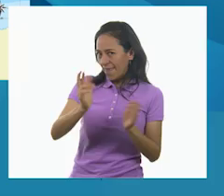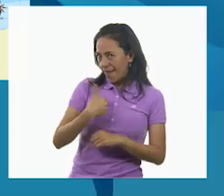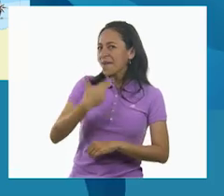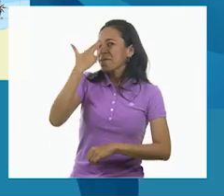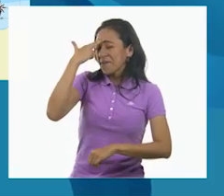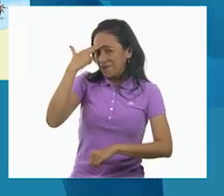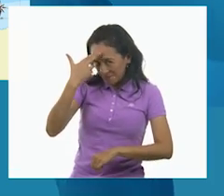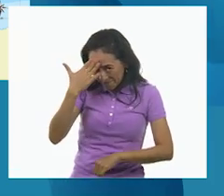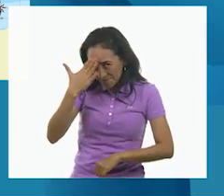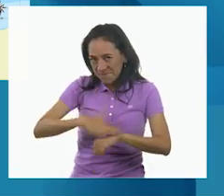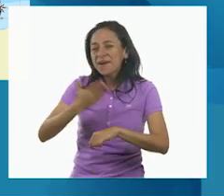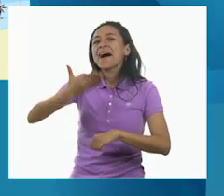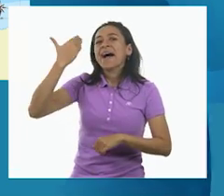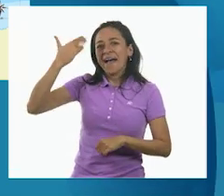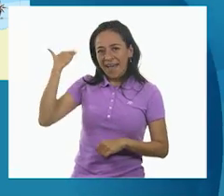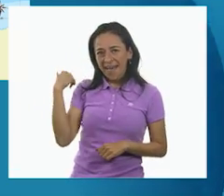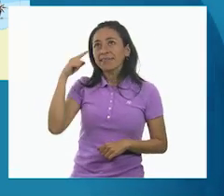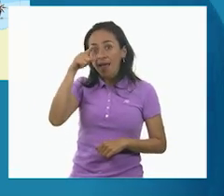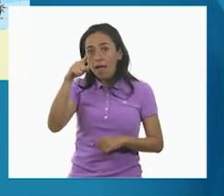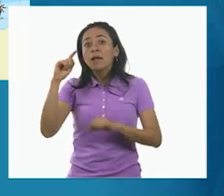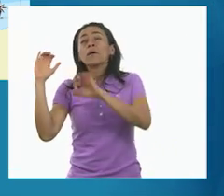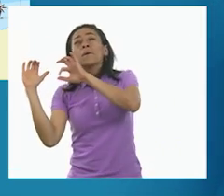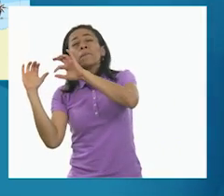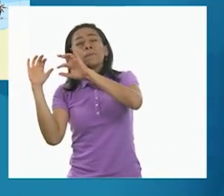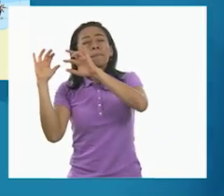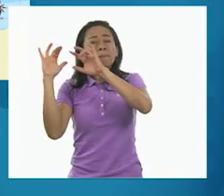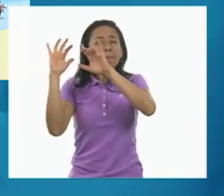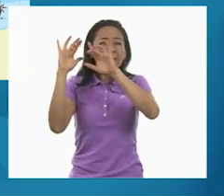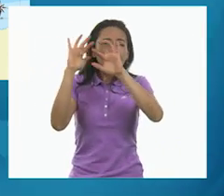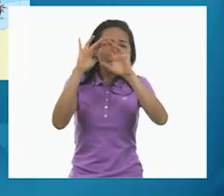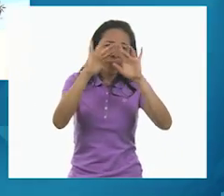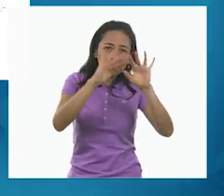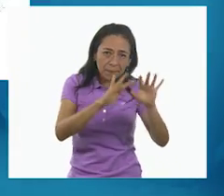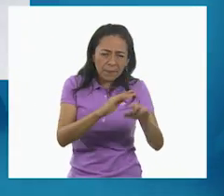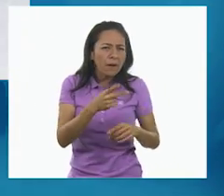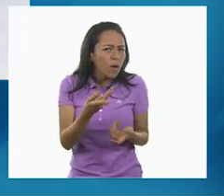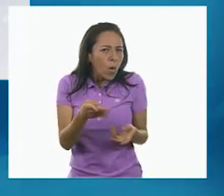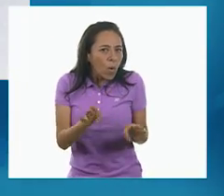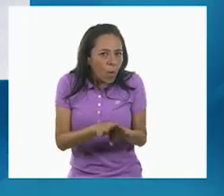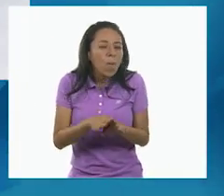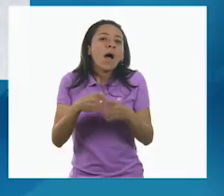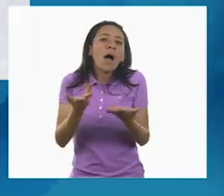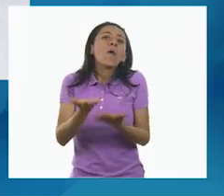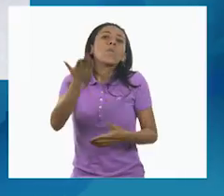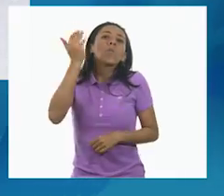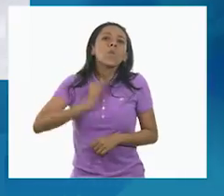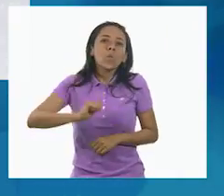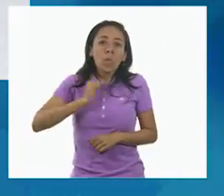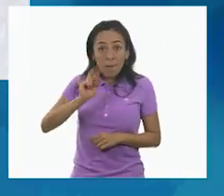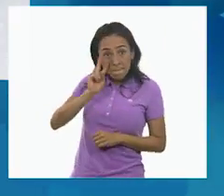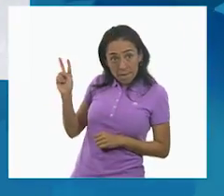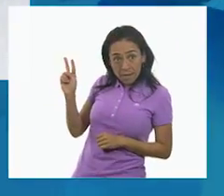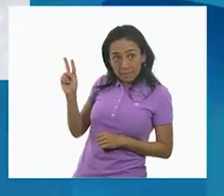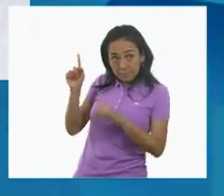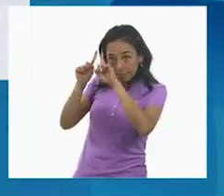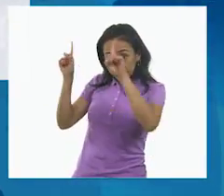se ocurre gracias a esta glaciación que podemos ver en esta imagen,